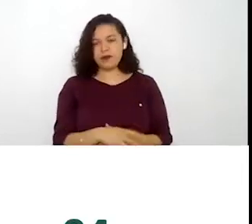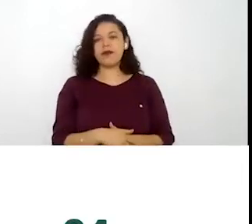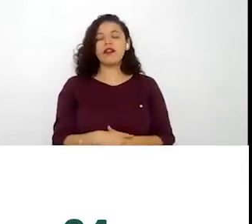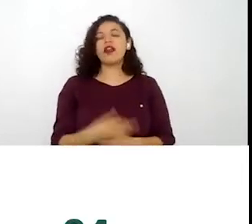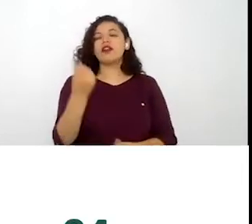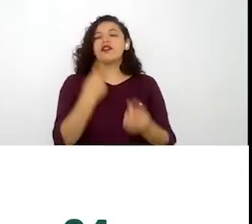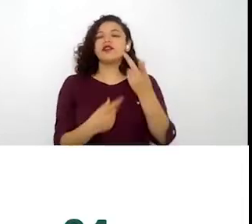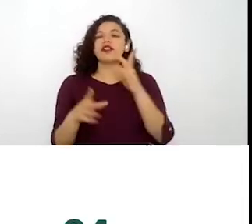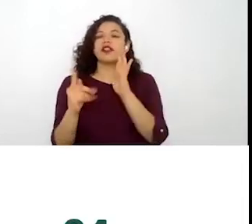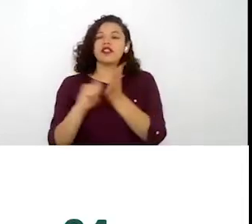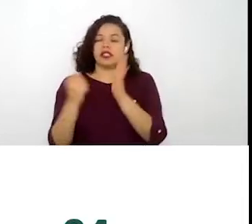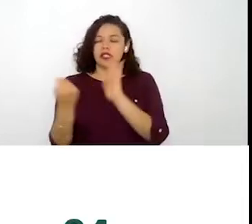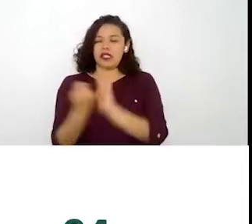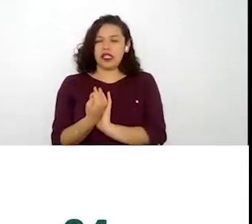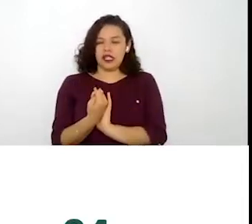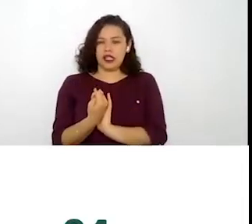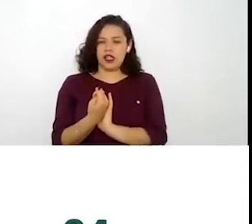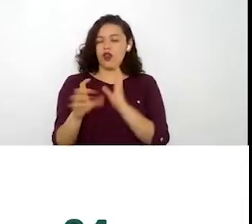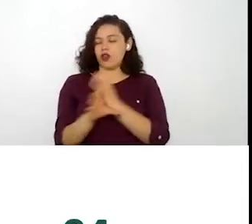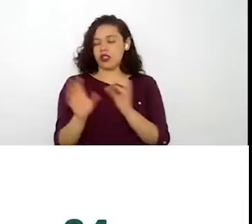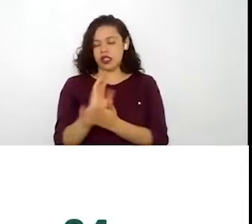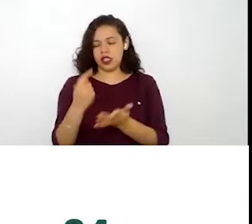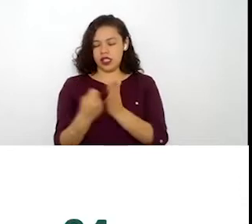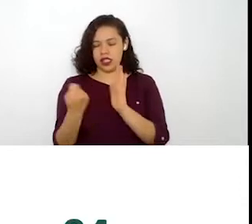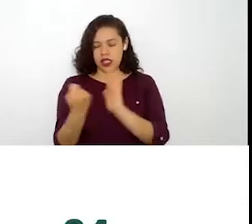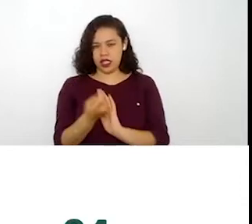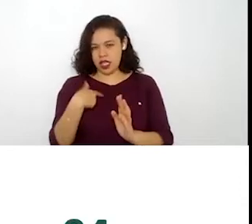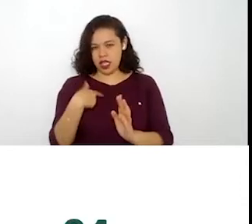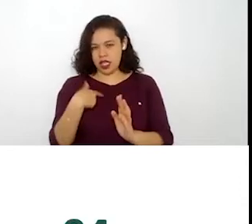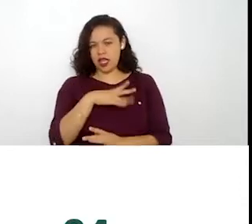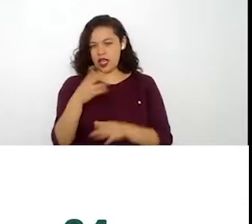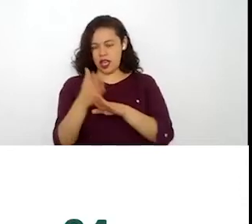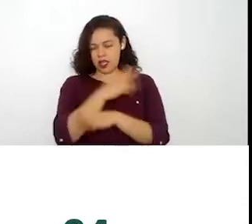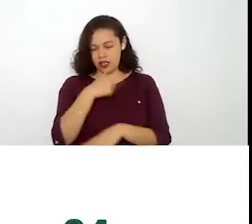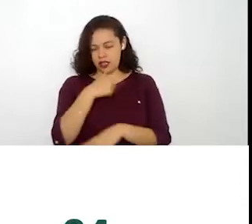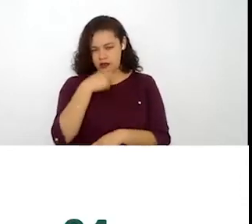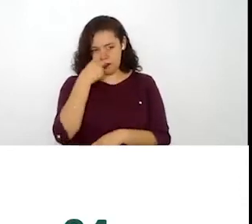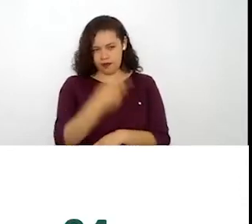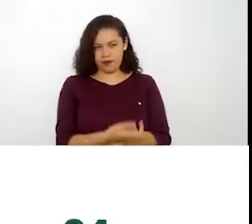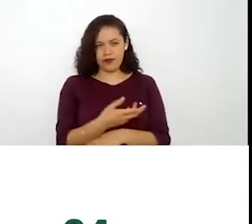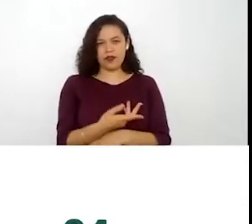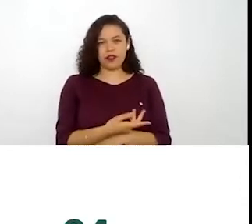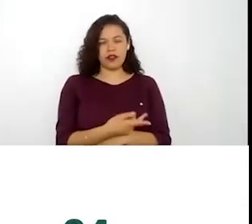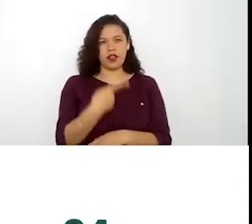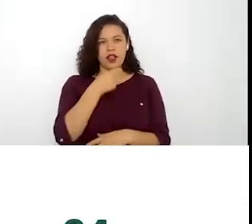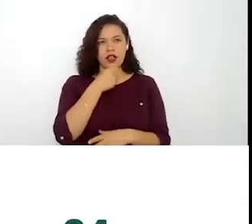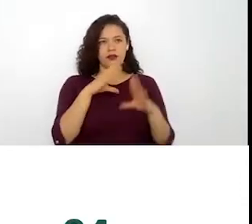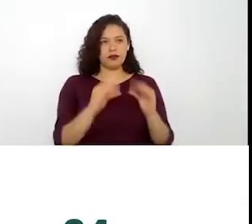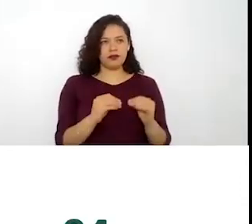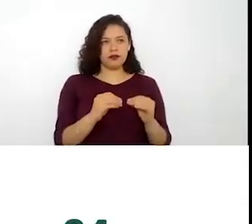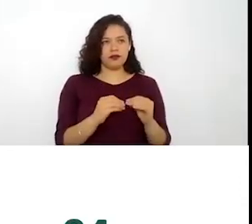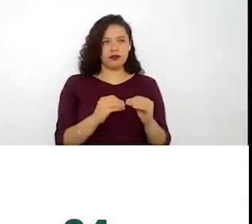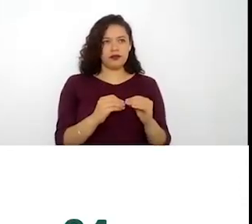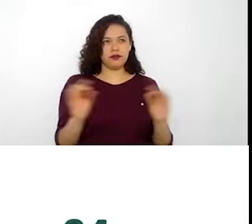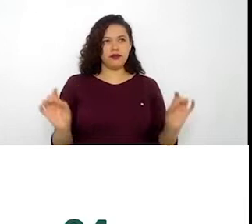consideraciones técnicas como las que ya les habíamos comentado al principio este pues mantener sus micrófonos apagados y cualquier